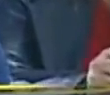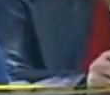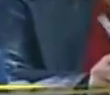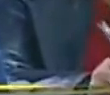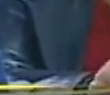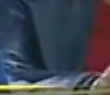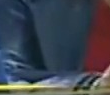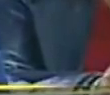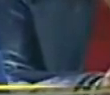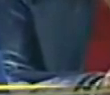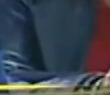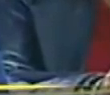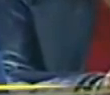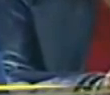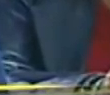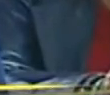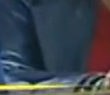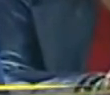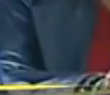la educación.